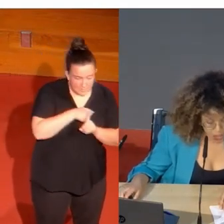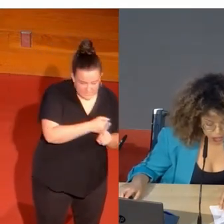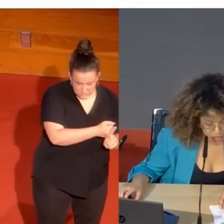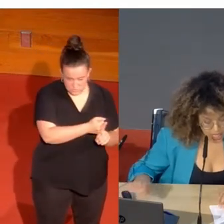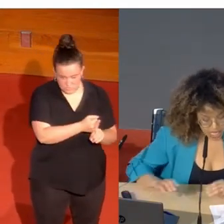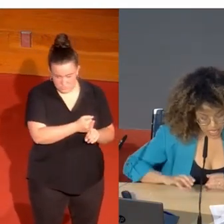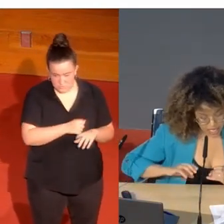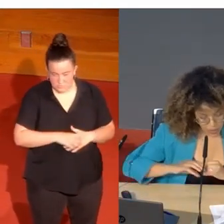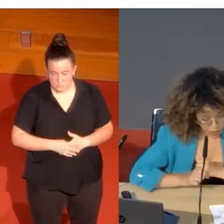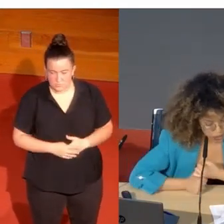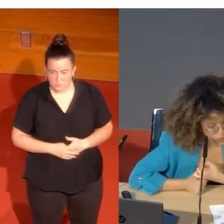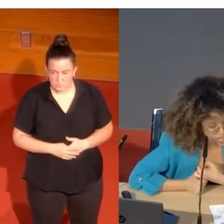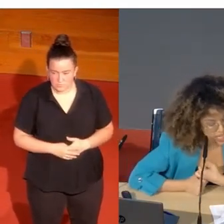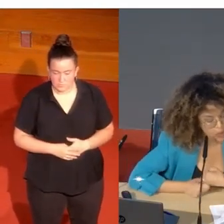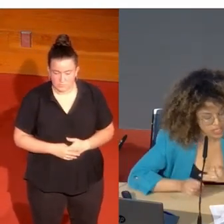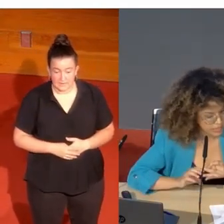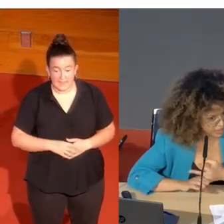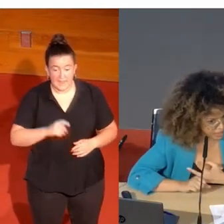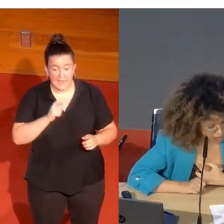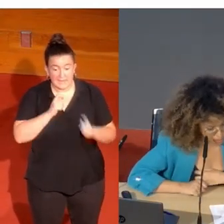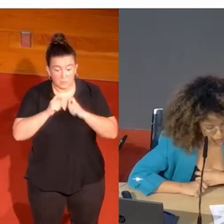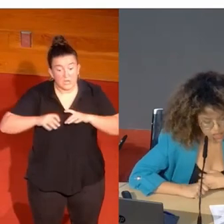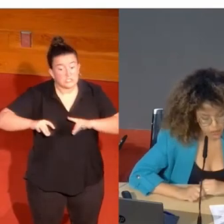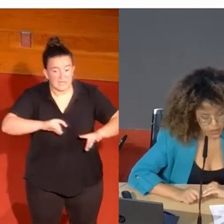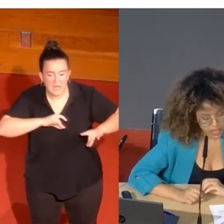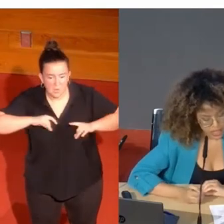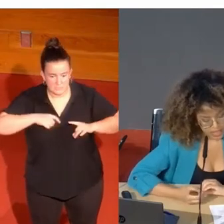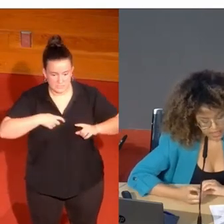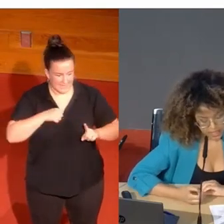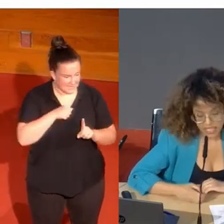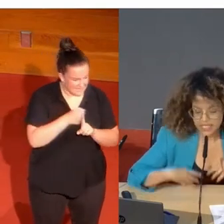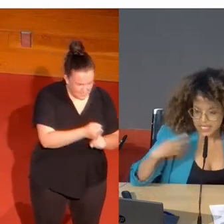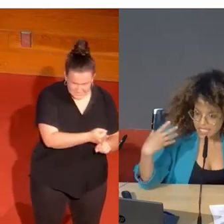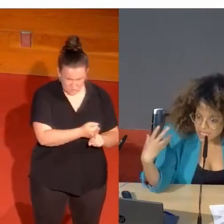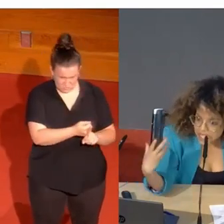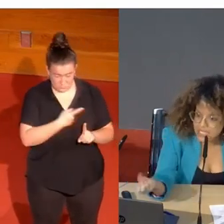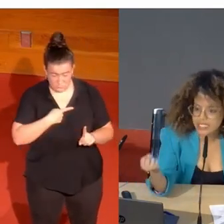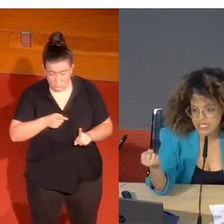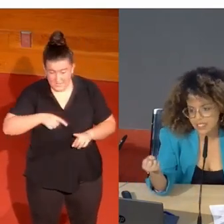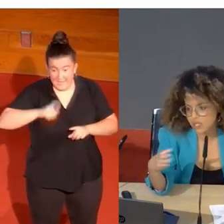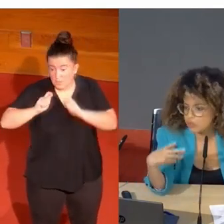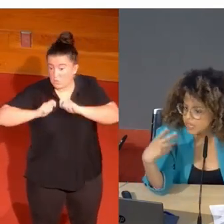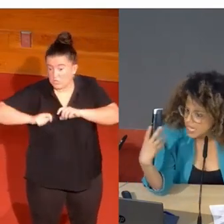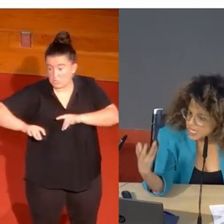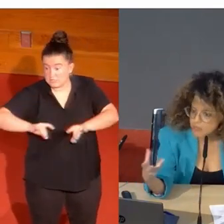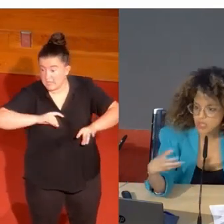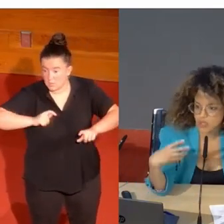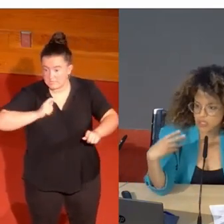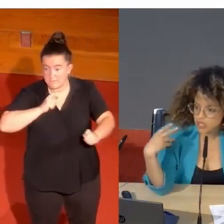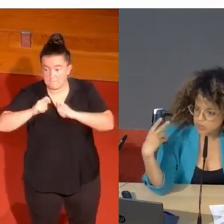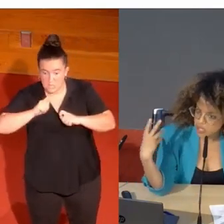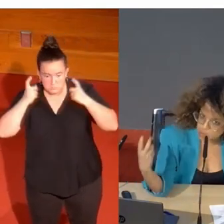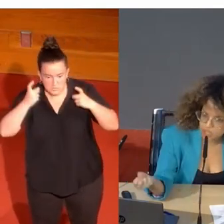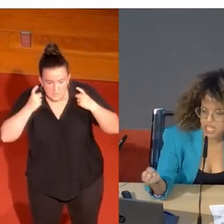de la represión A a los reporteros sahrawi que intentan hacer periodismo eh que intentan salirse de ese oficialismo